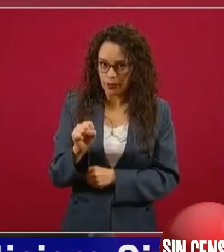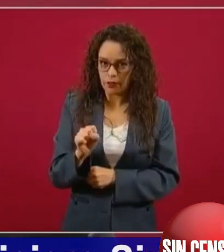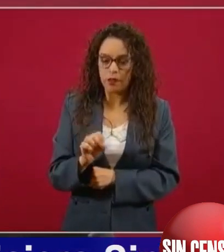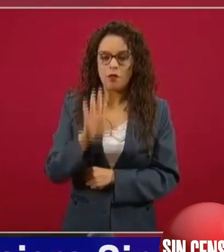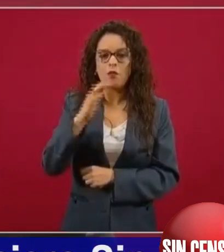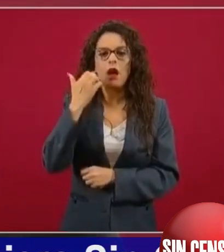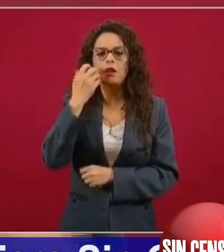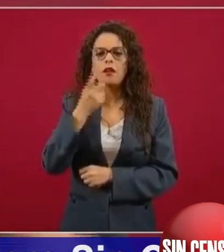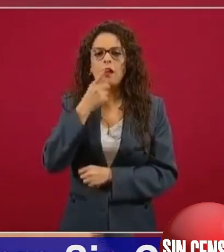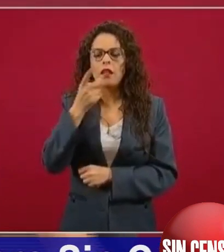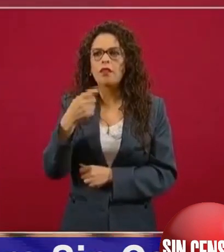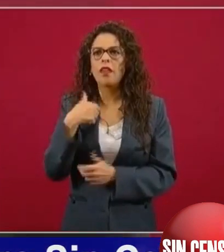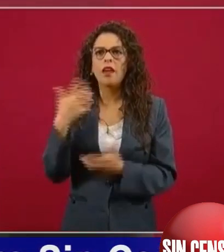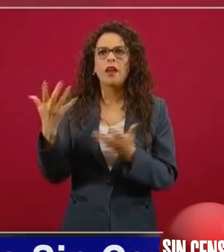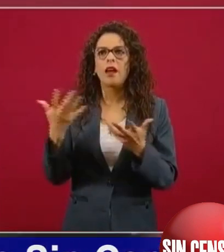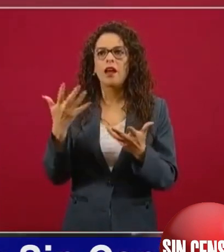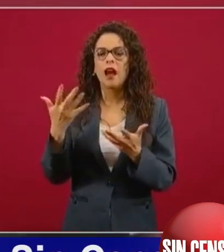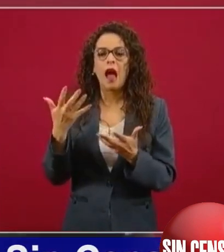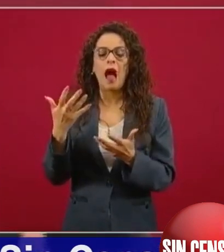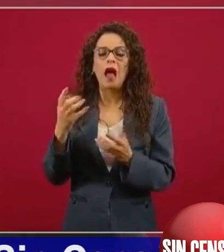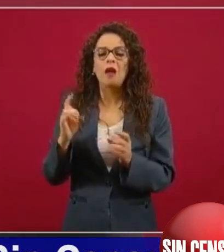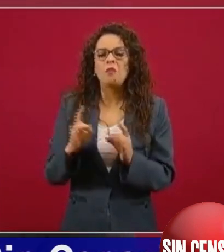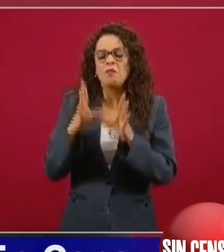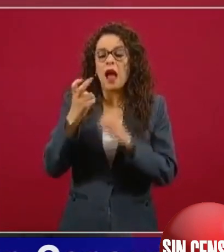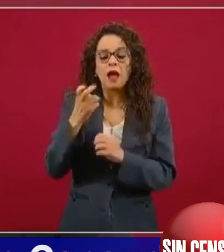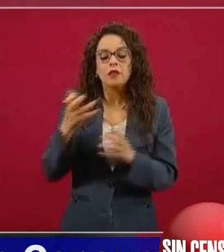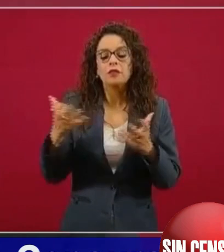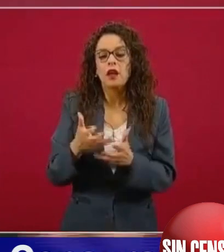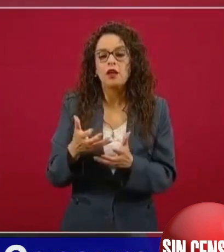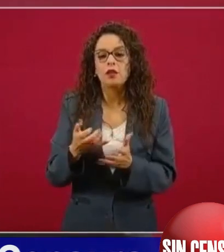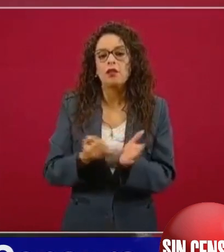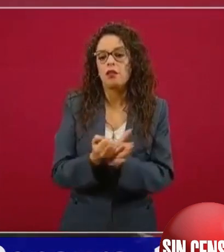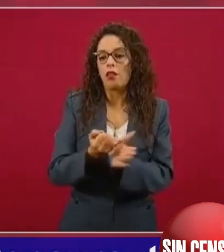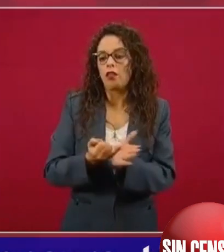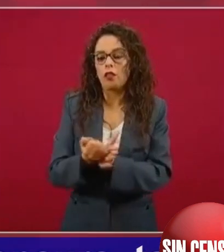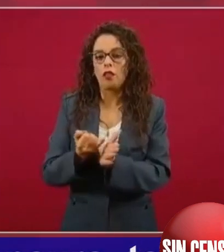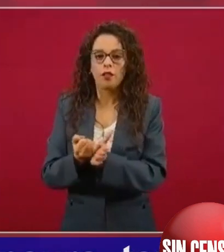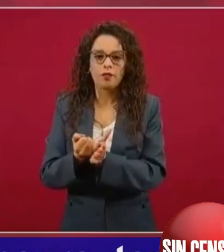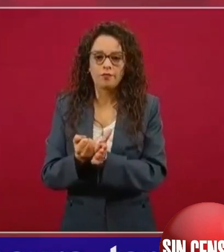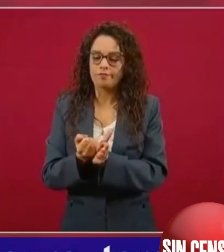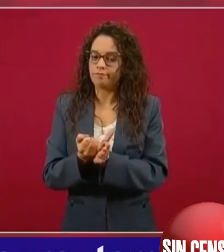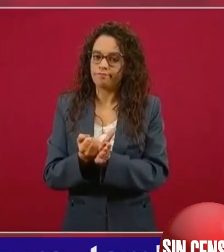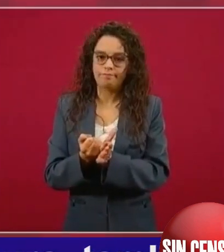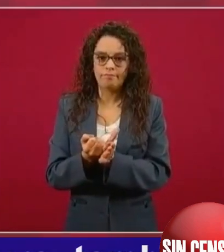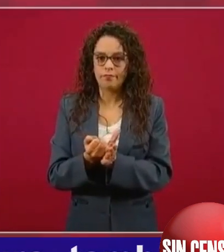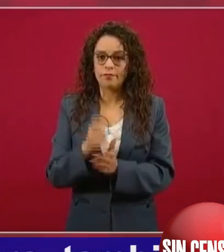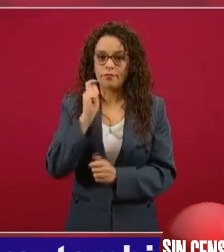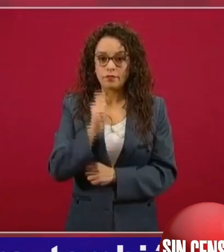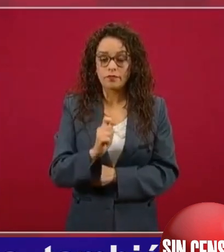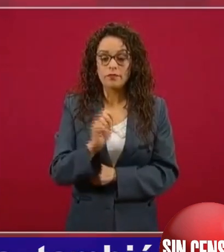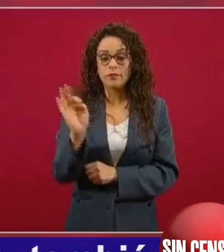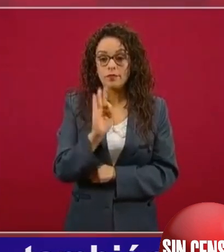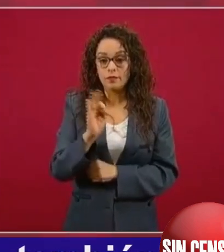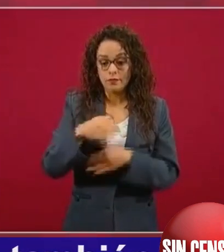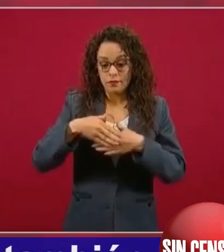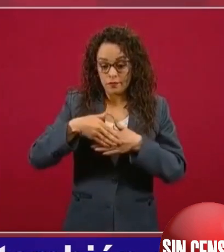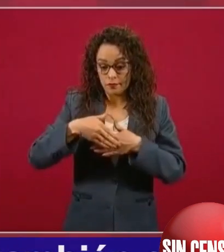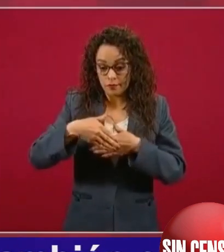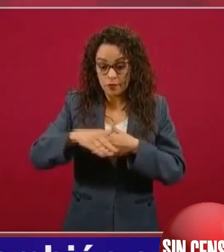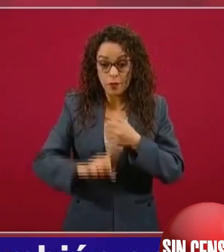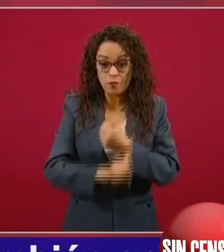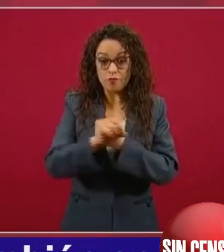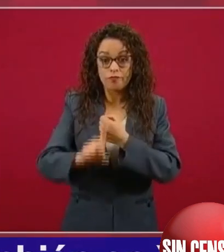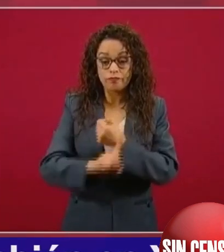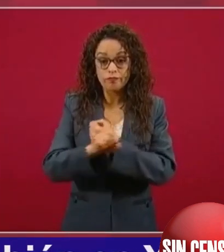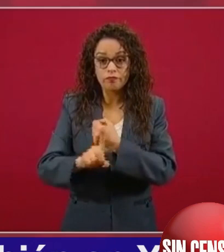improvisando y estaríamos buscando que ante alguna adversidad en el camino hay que hacer todo